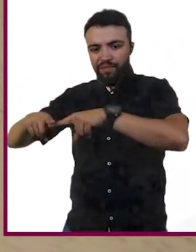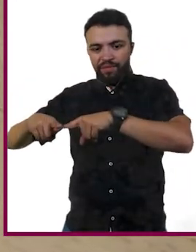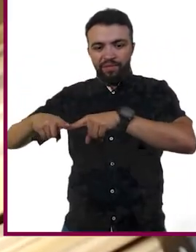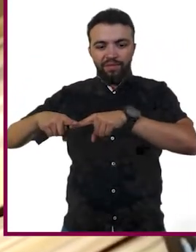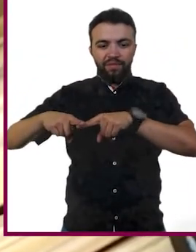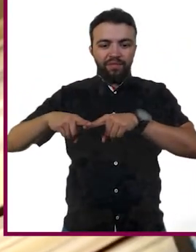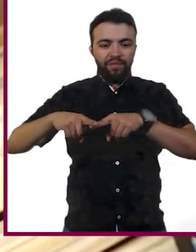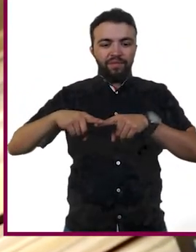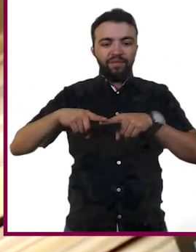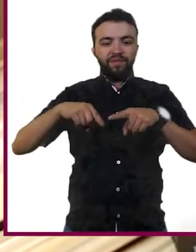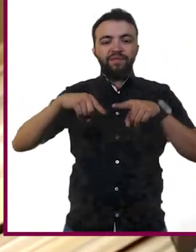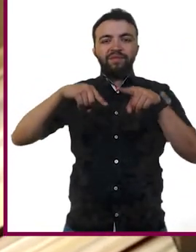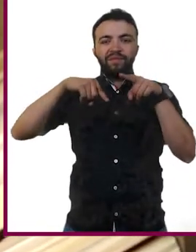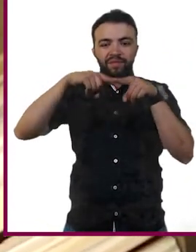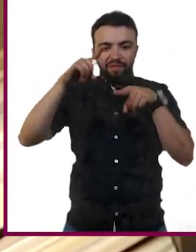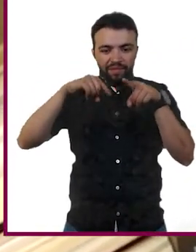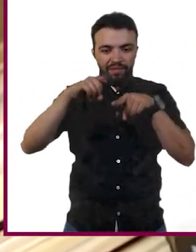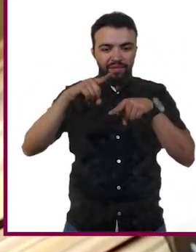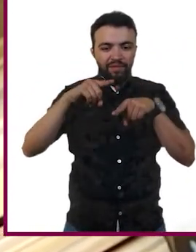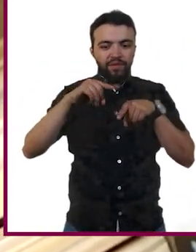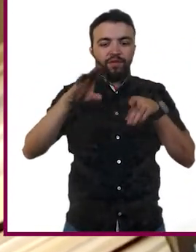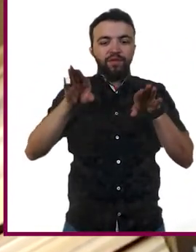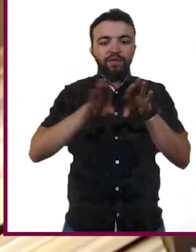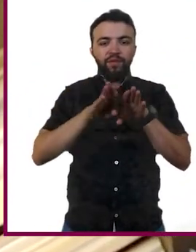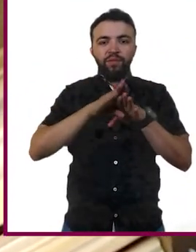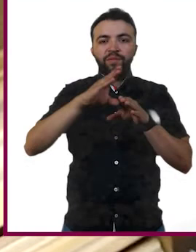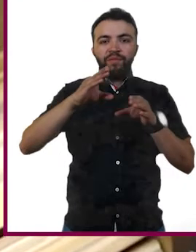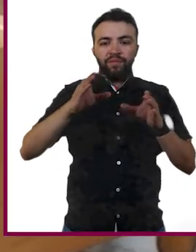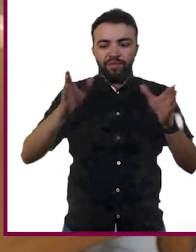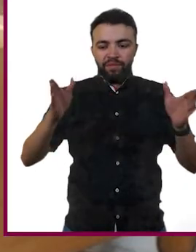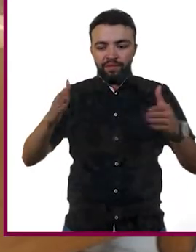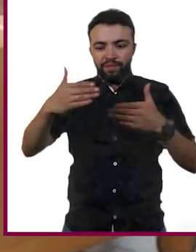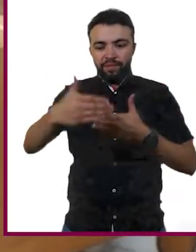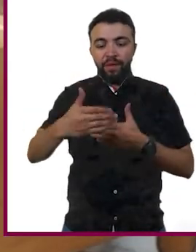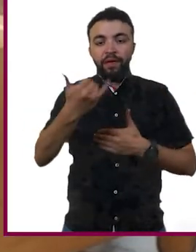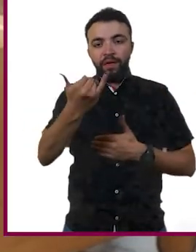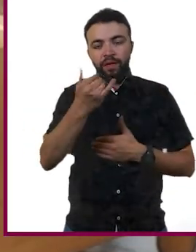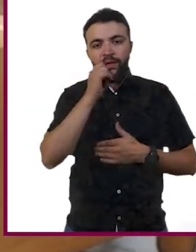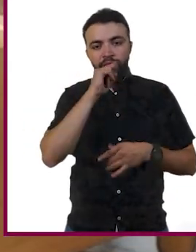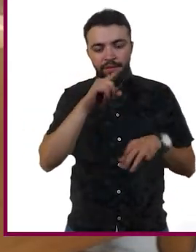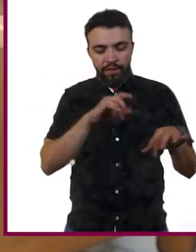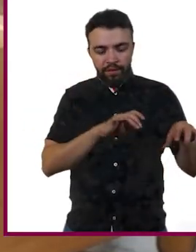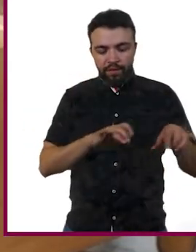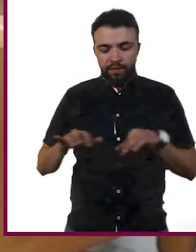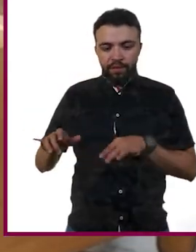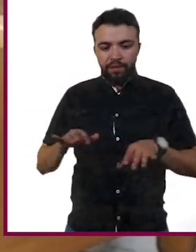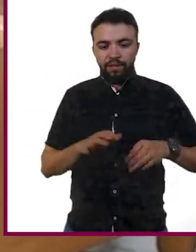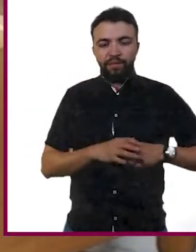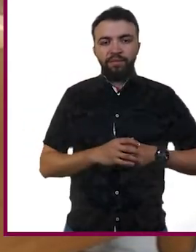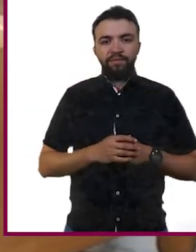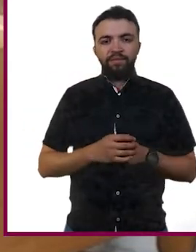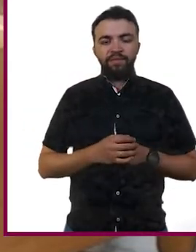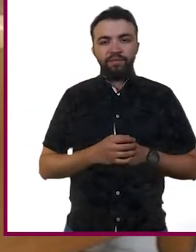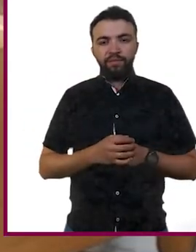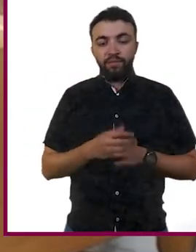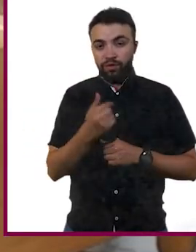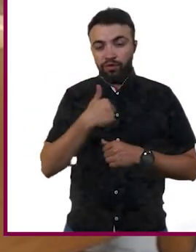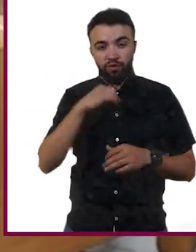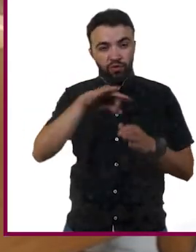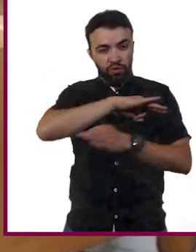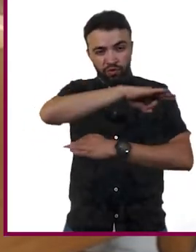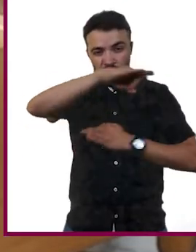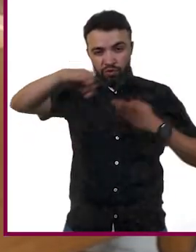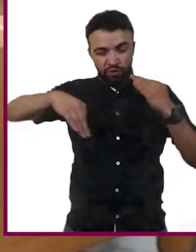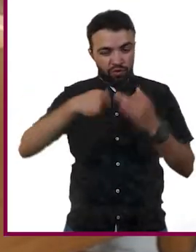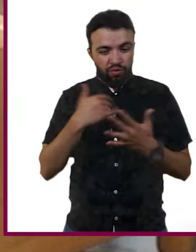clavijas, el registro de laúd y el teclado. ¿Sí? Todos los instrumentos que yo